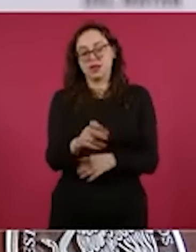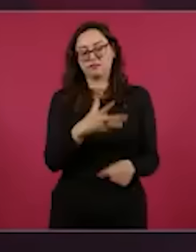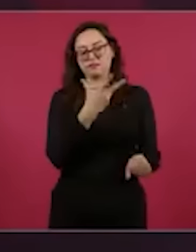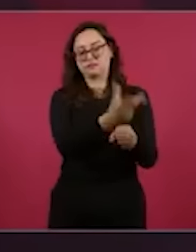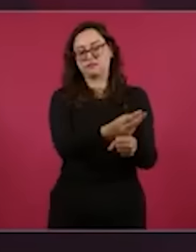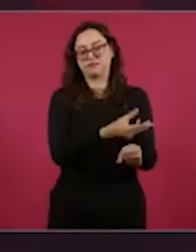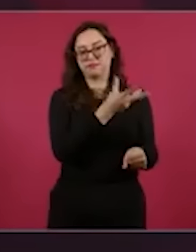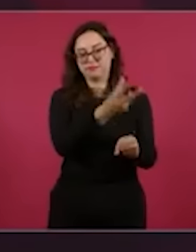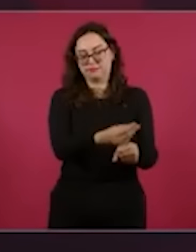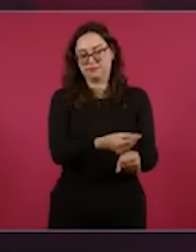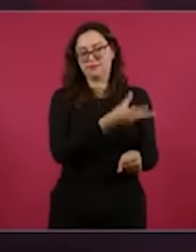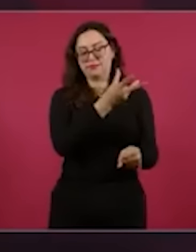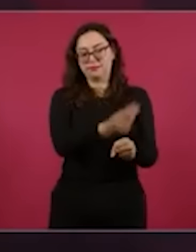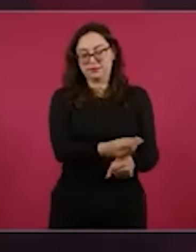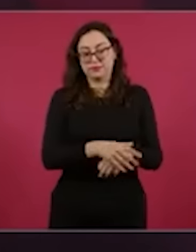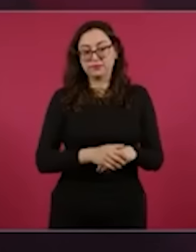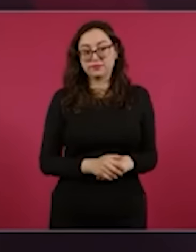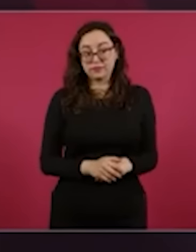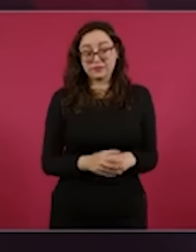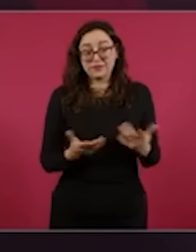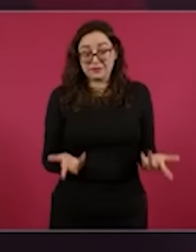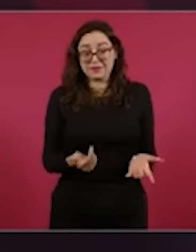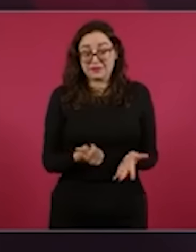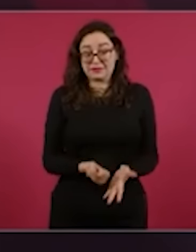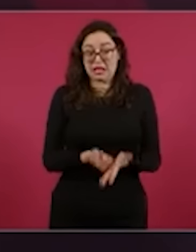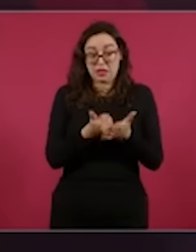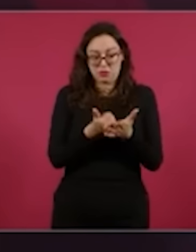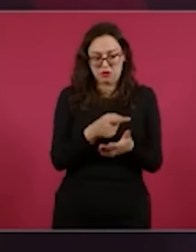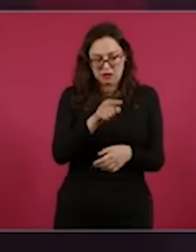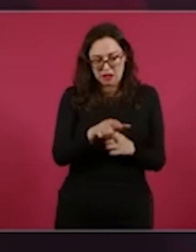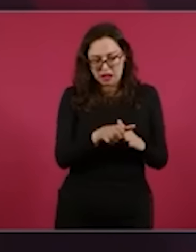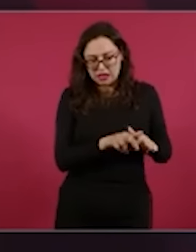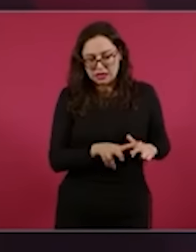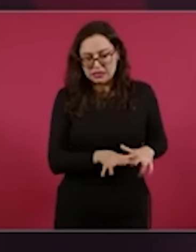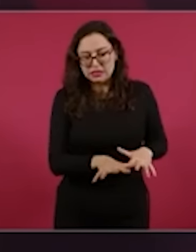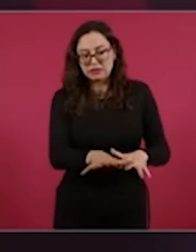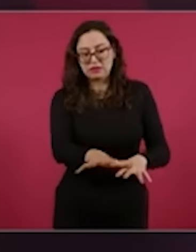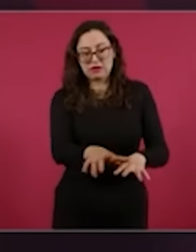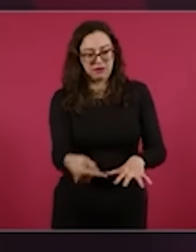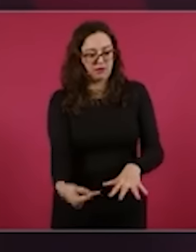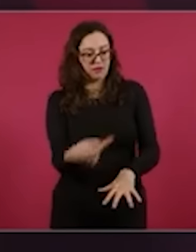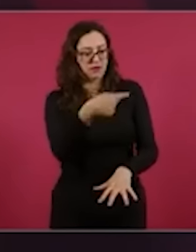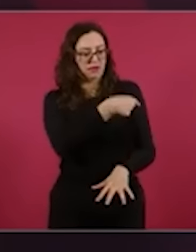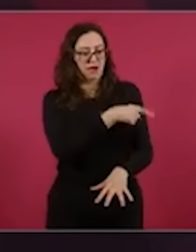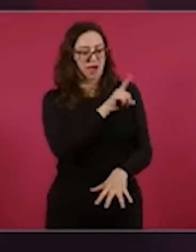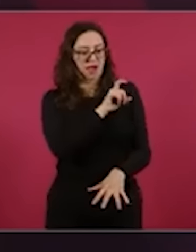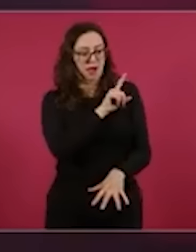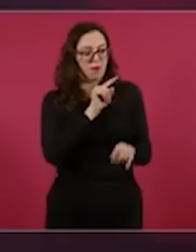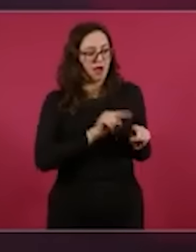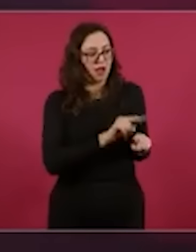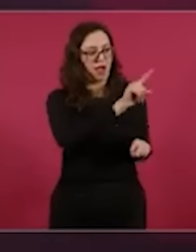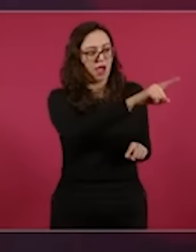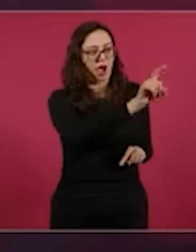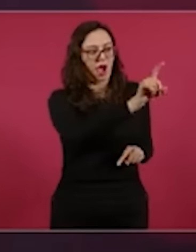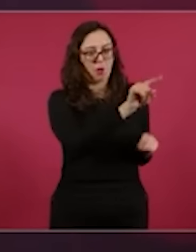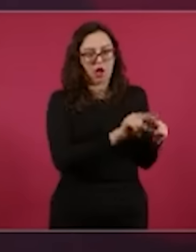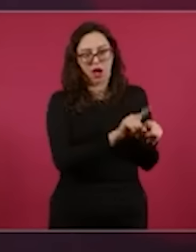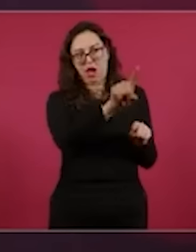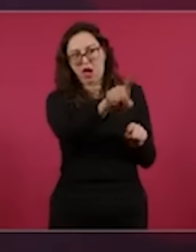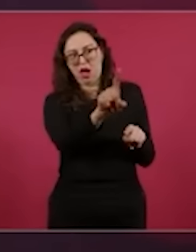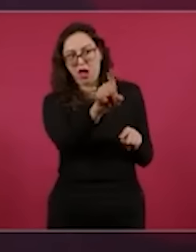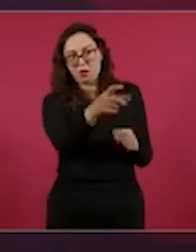la restauración del vaso regulador de Dolores, la rehabilitación de dos lagos, la rehabilitación